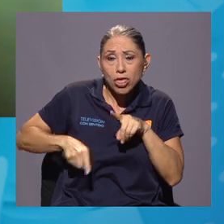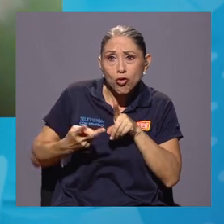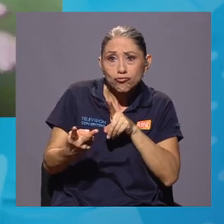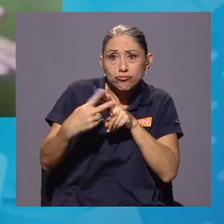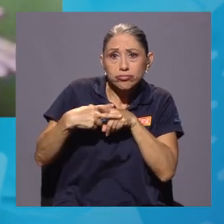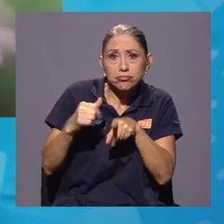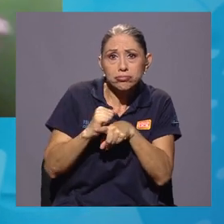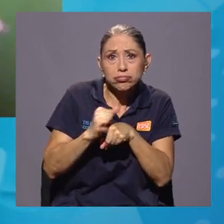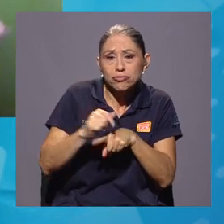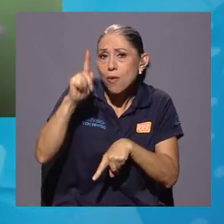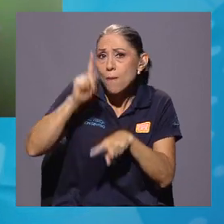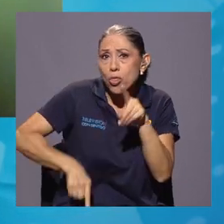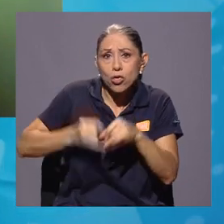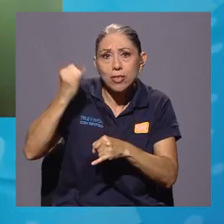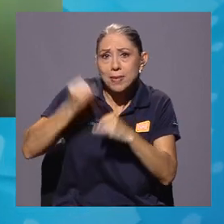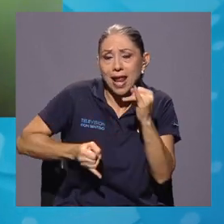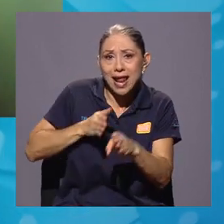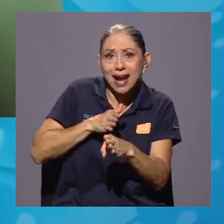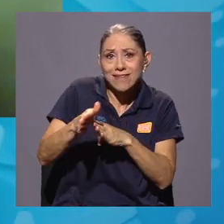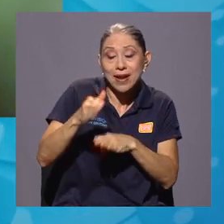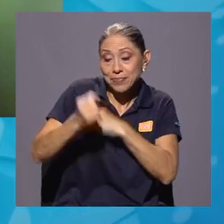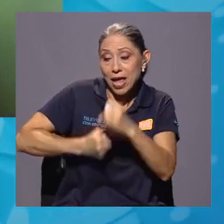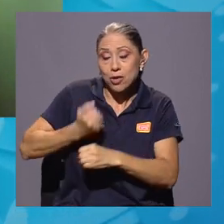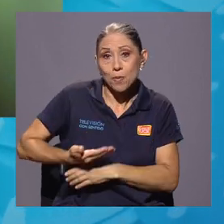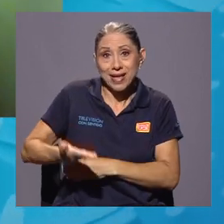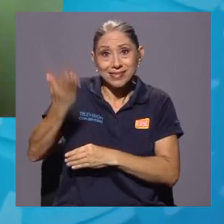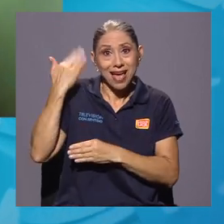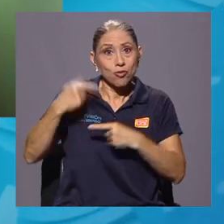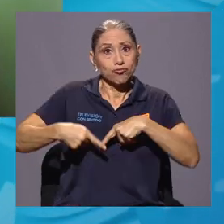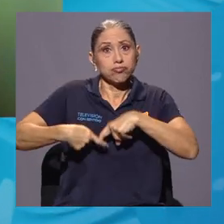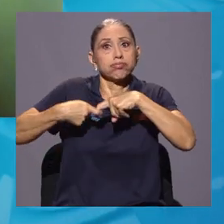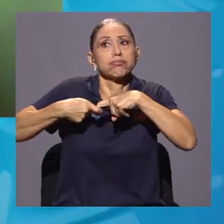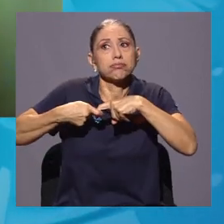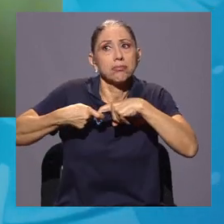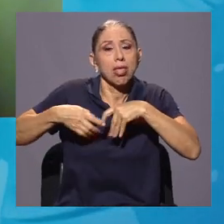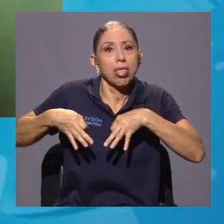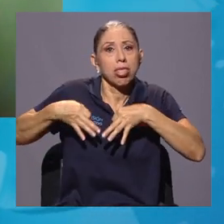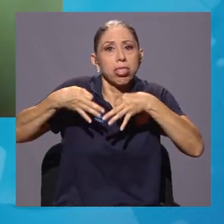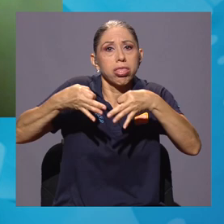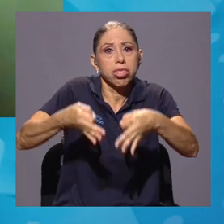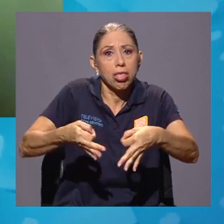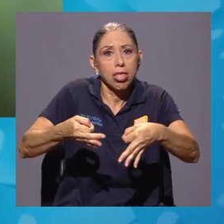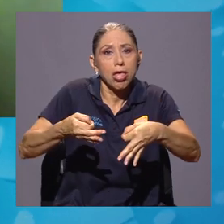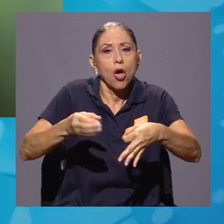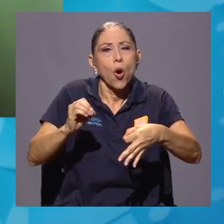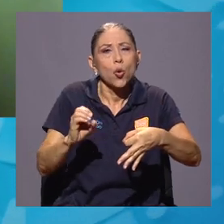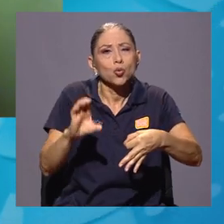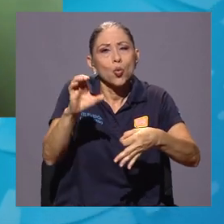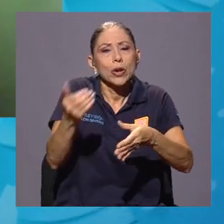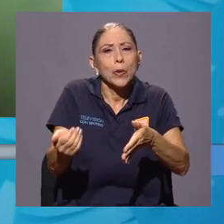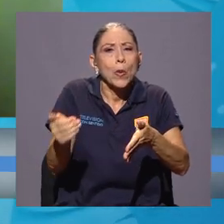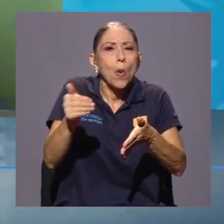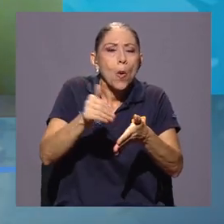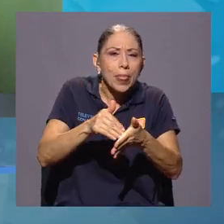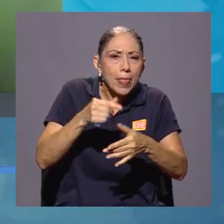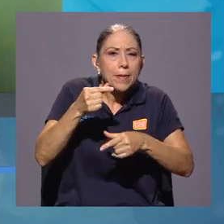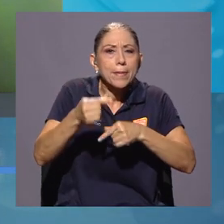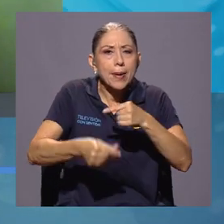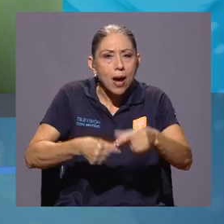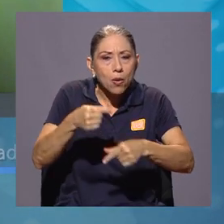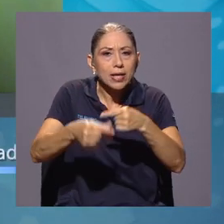año anterior, por ahí de marzo, suspendieron el internado y luego en octubre los fueron reincorporando